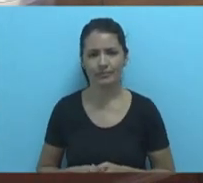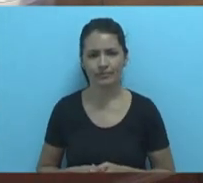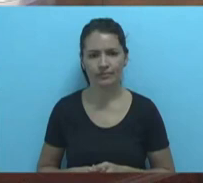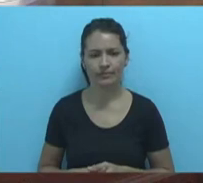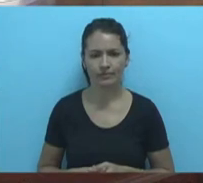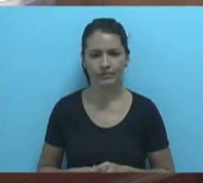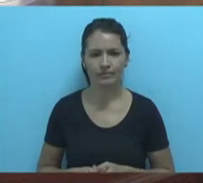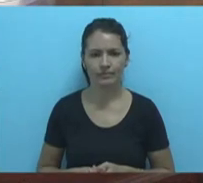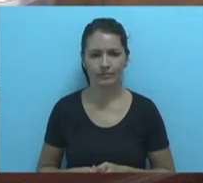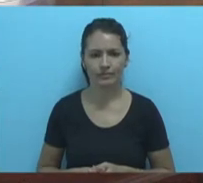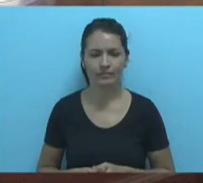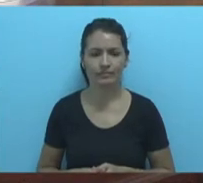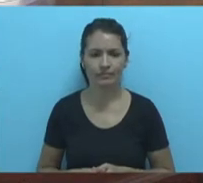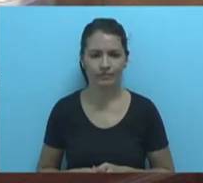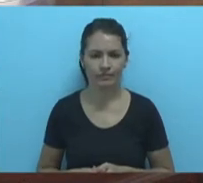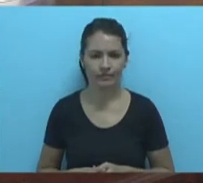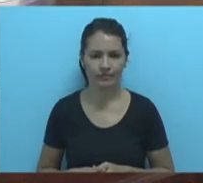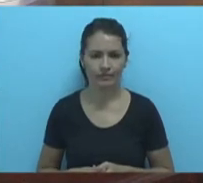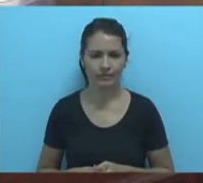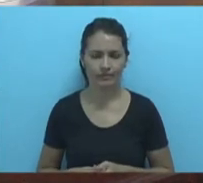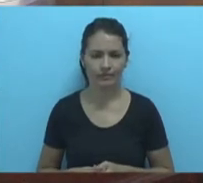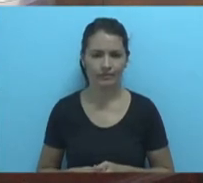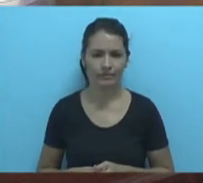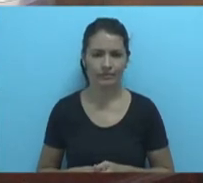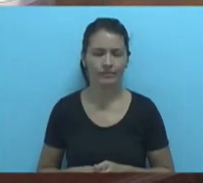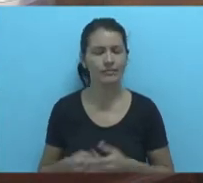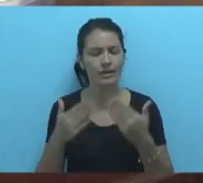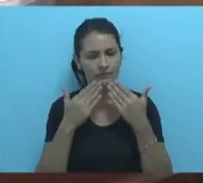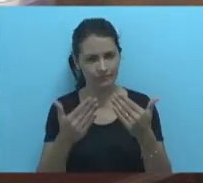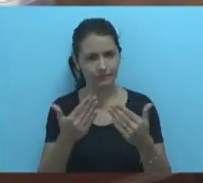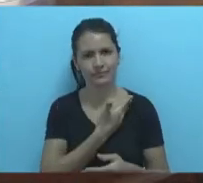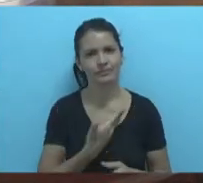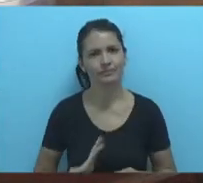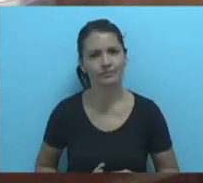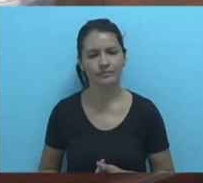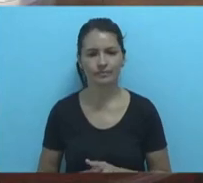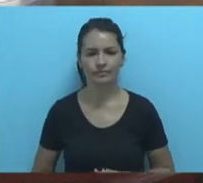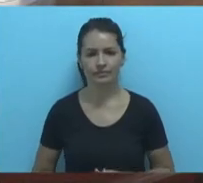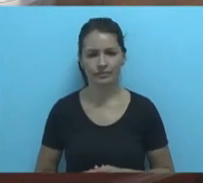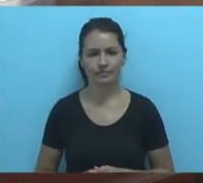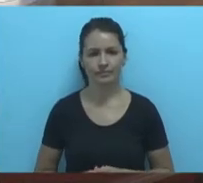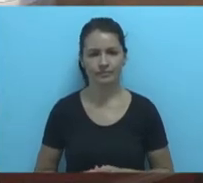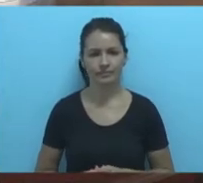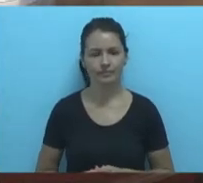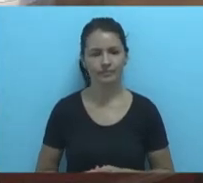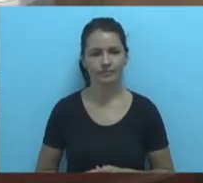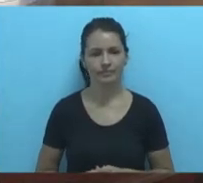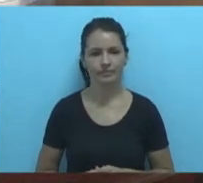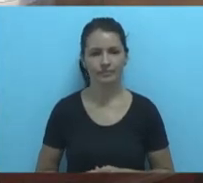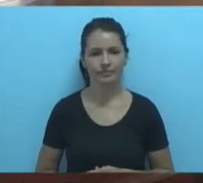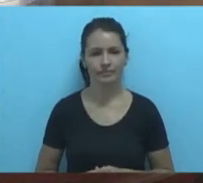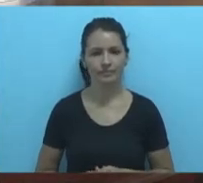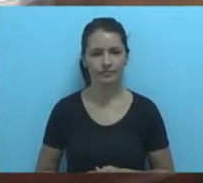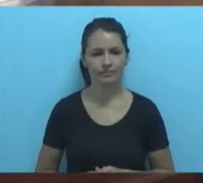que son de suma gravedad para nuestro sistema democrático. Muchas gracias, señor presidente. Gracias, diputada. Tiene la